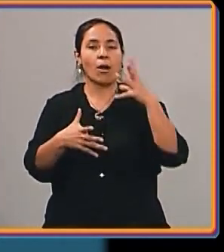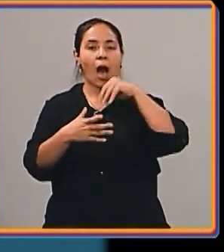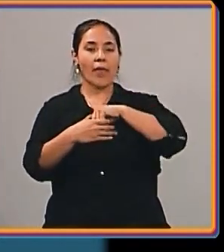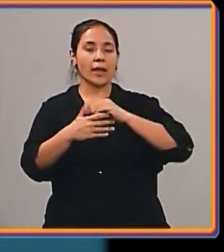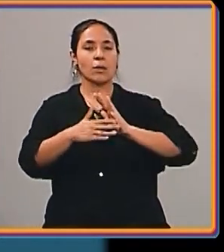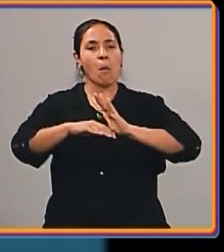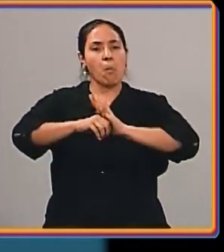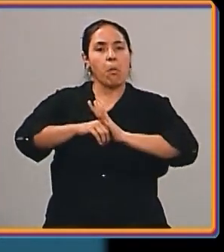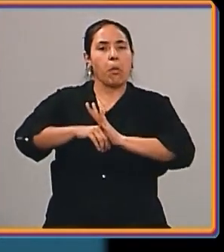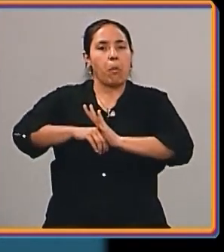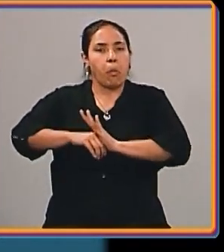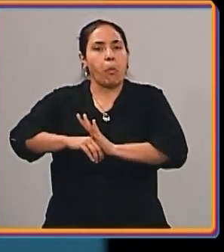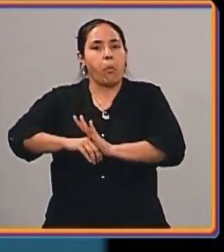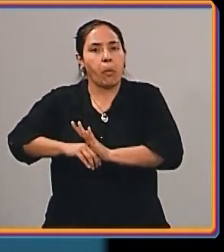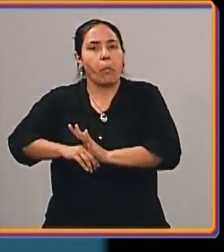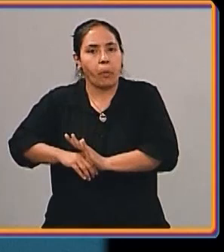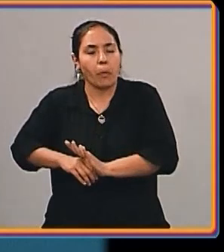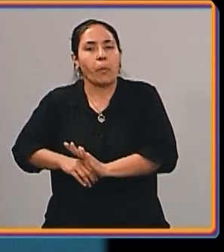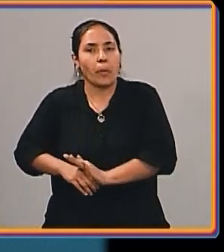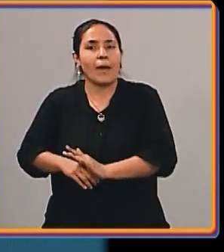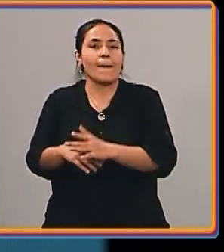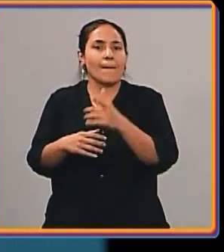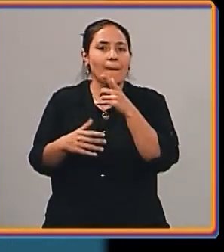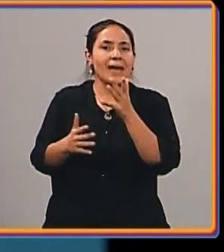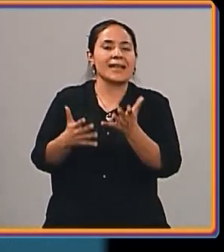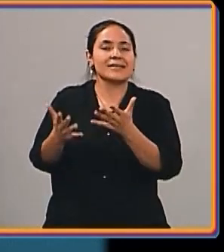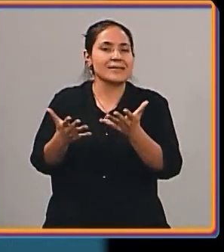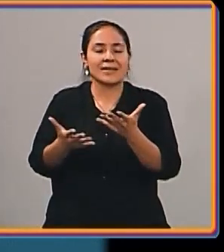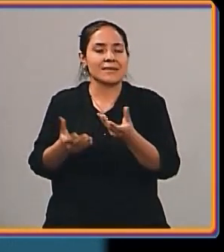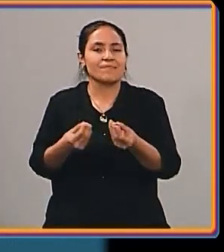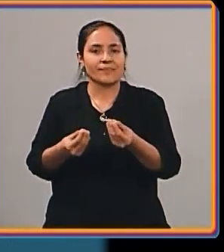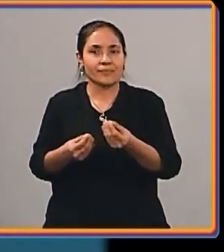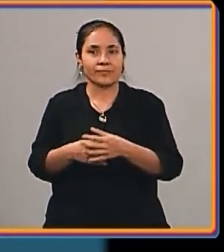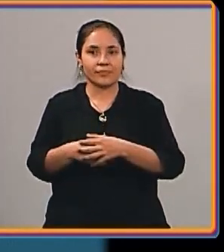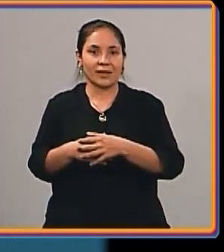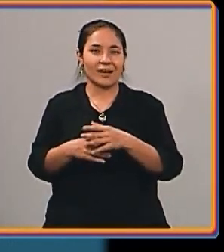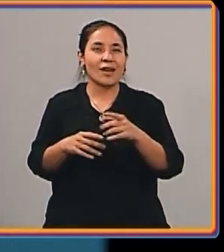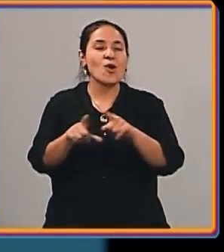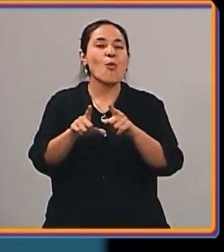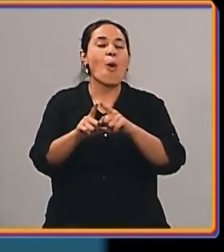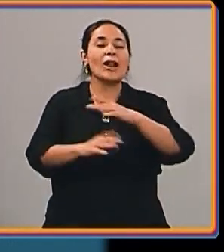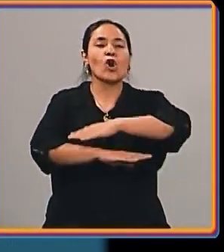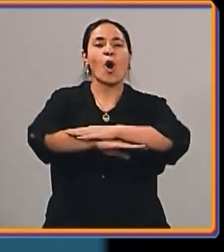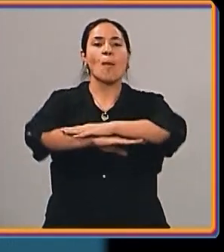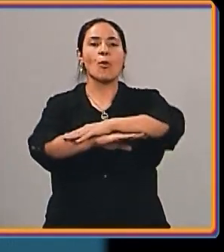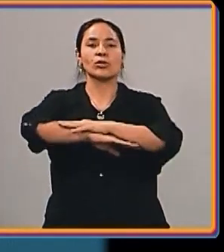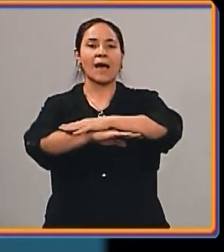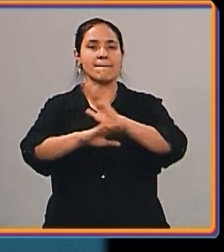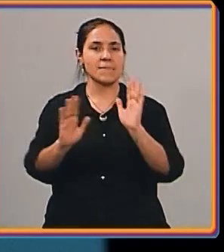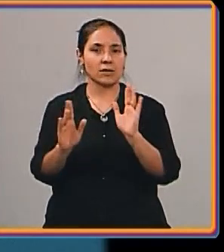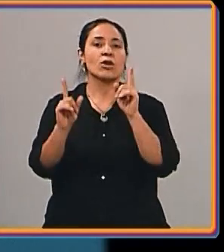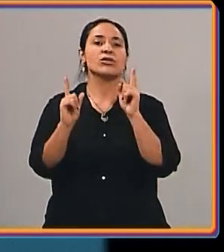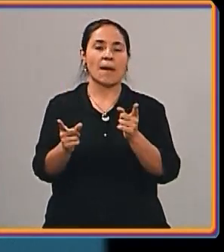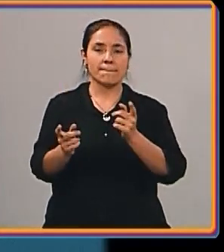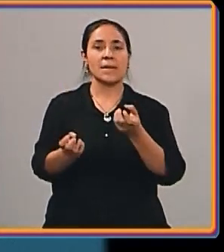como enquistadas, trabadas y demás, no en términos de conducta solamente,